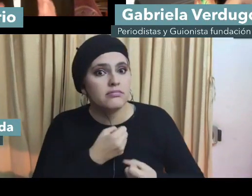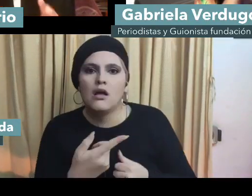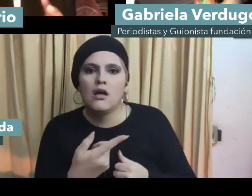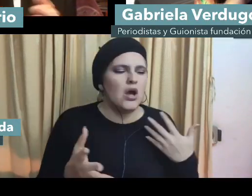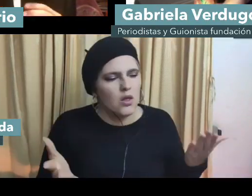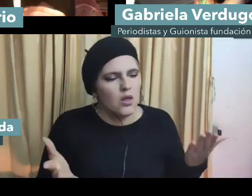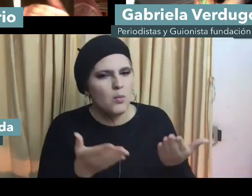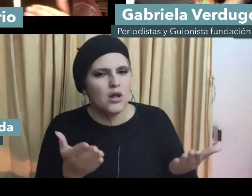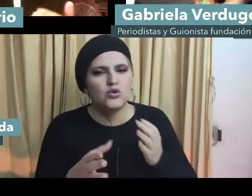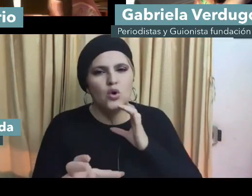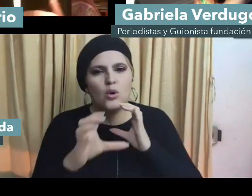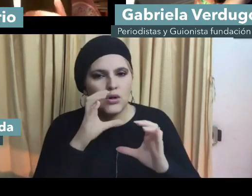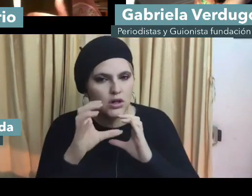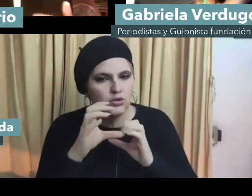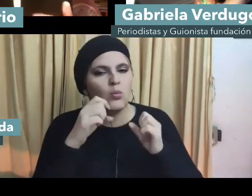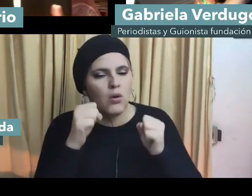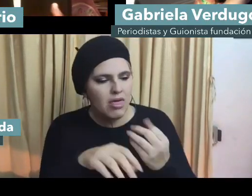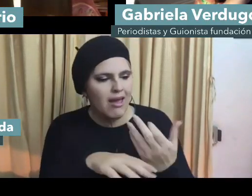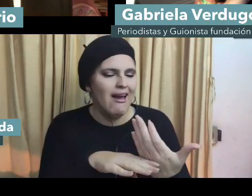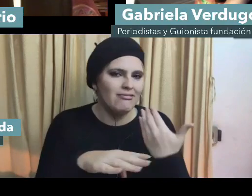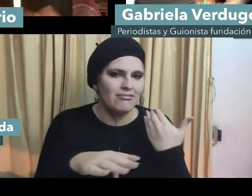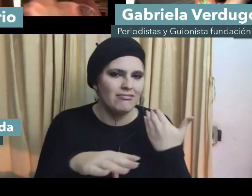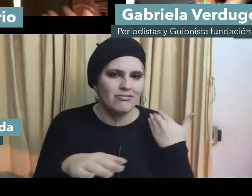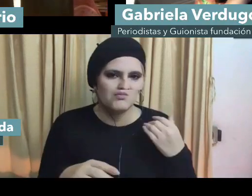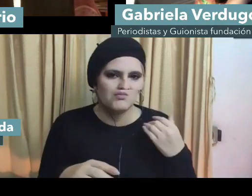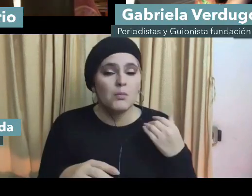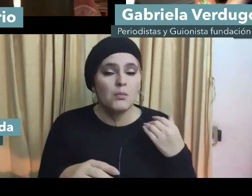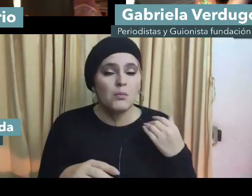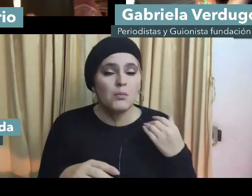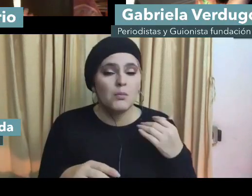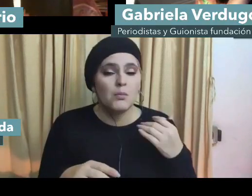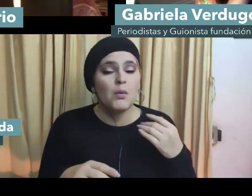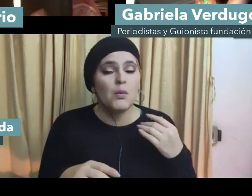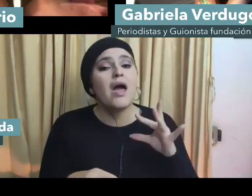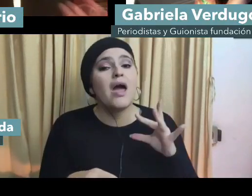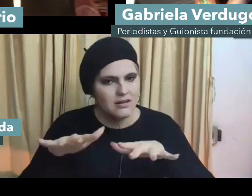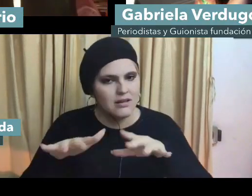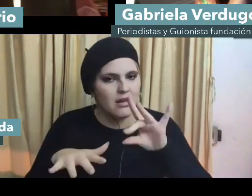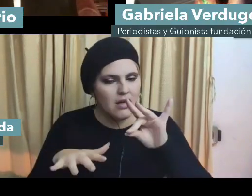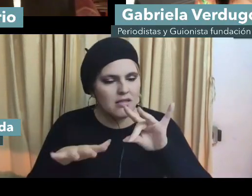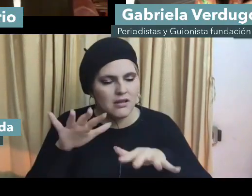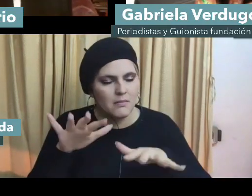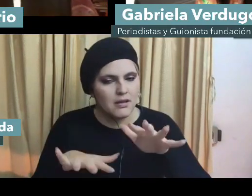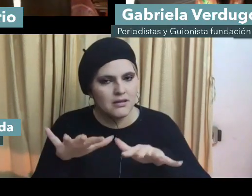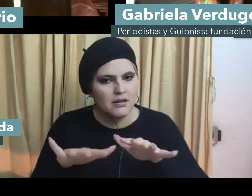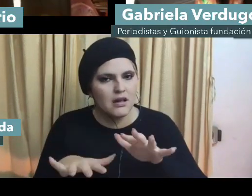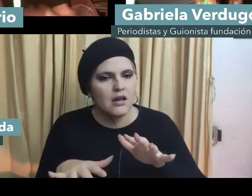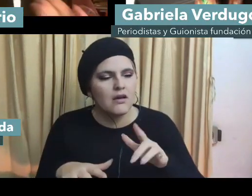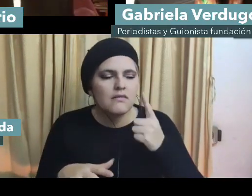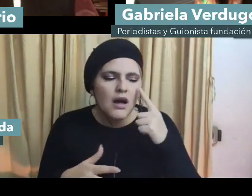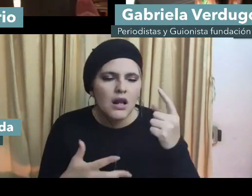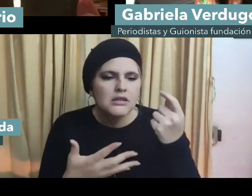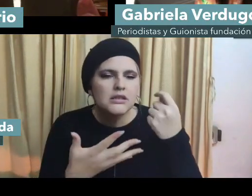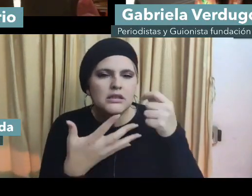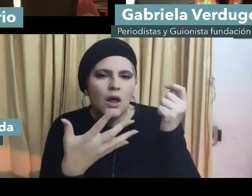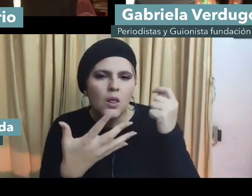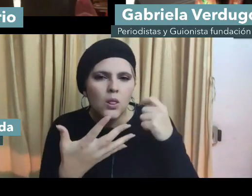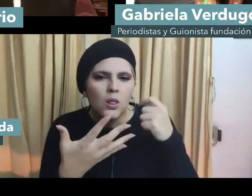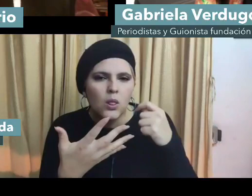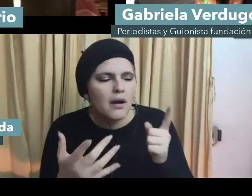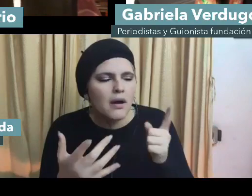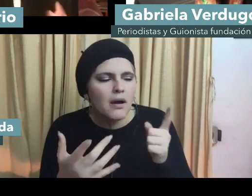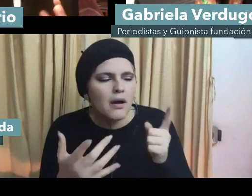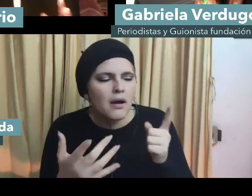Por lo tanto, la edad, como digo, va a depender de la cantidad de síntomas que tenga, de los antecedentes